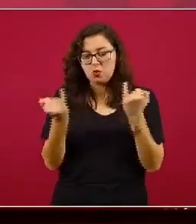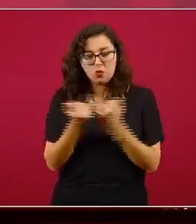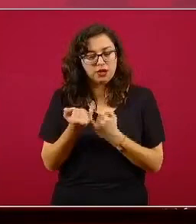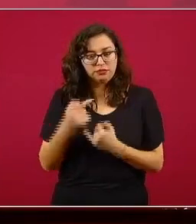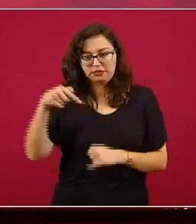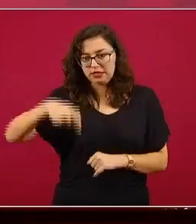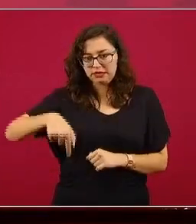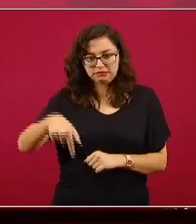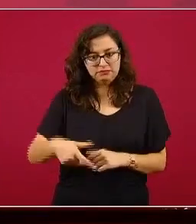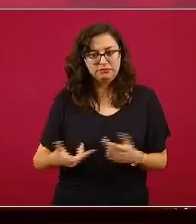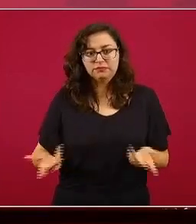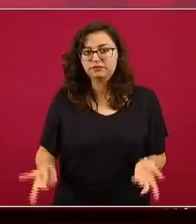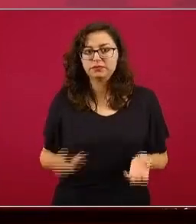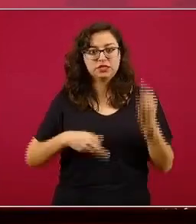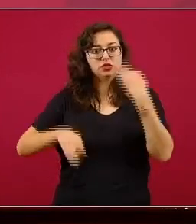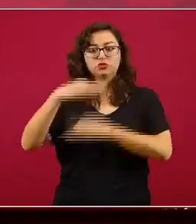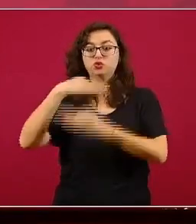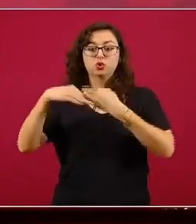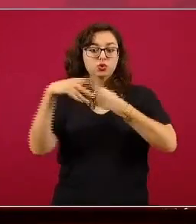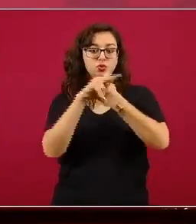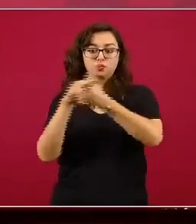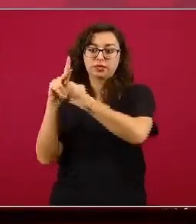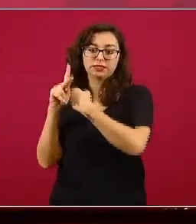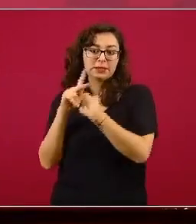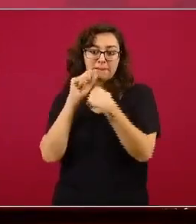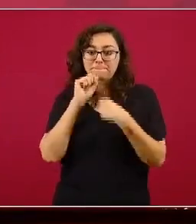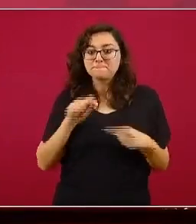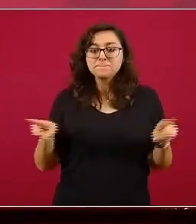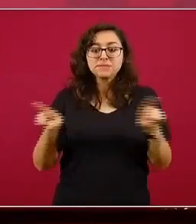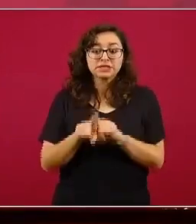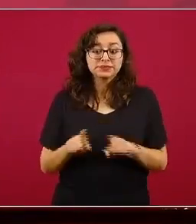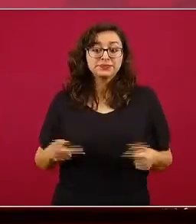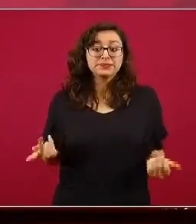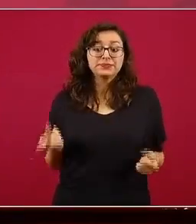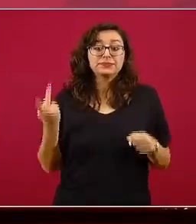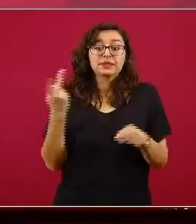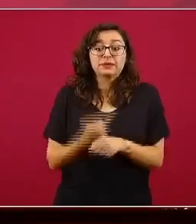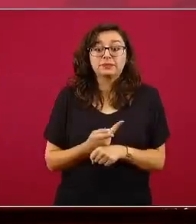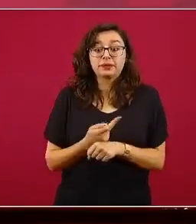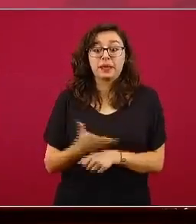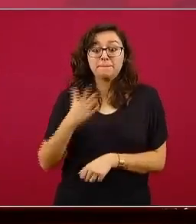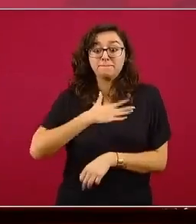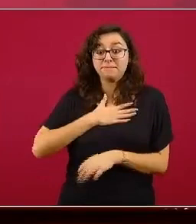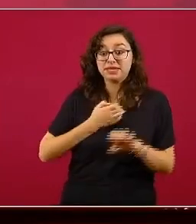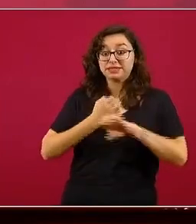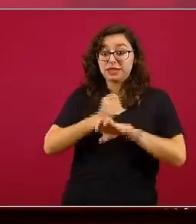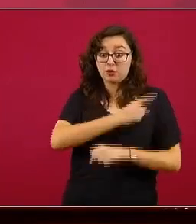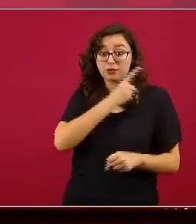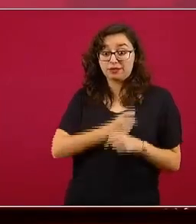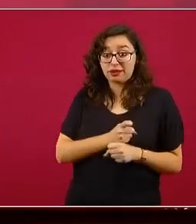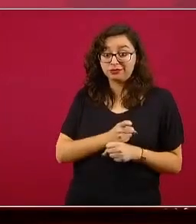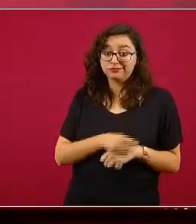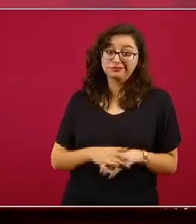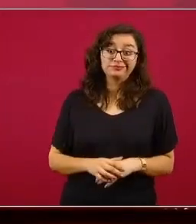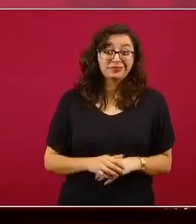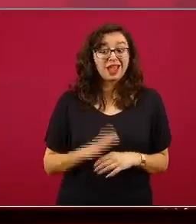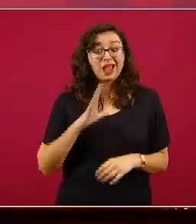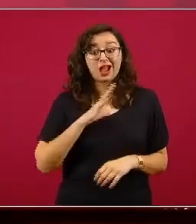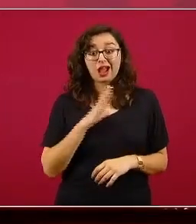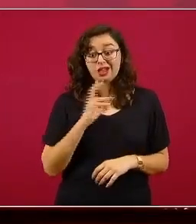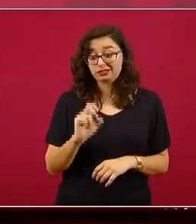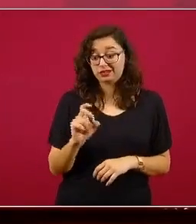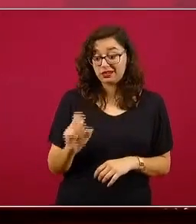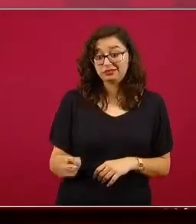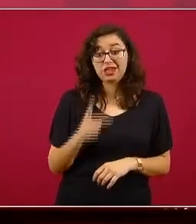lo mismo que hay en todos los países. Entonces, la inquietud de mi estado es prioritario, la respuesta es, hay 32